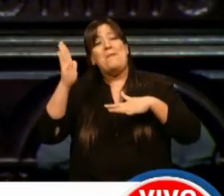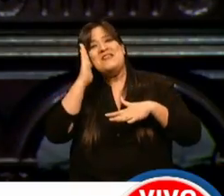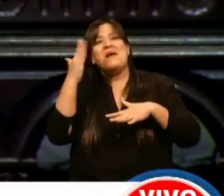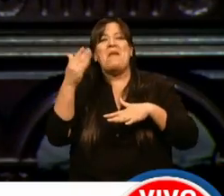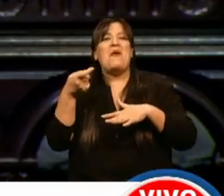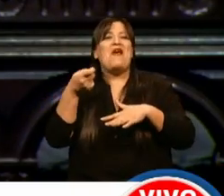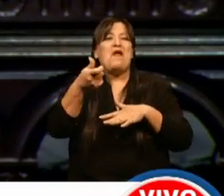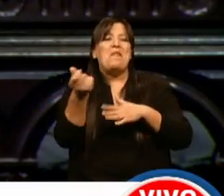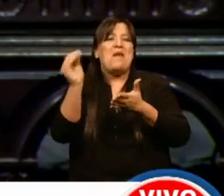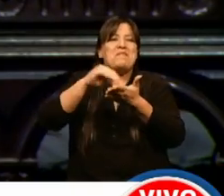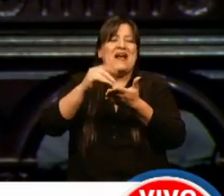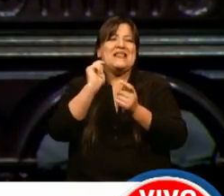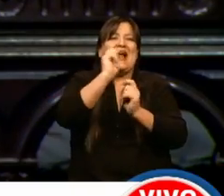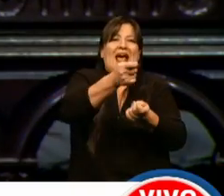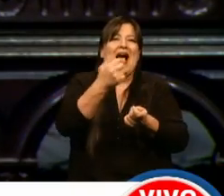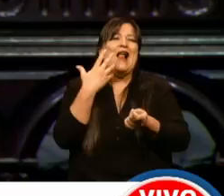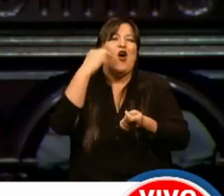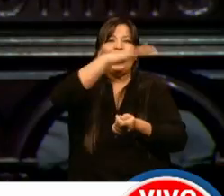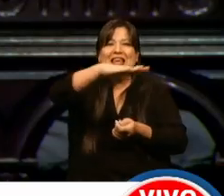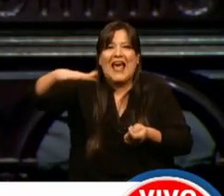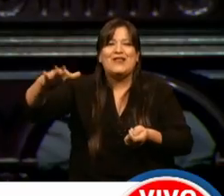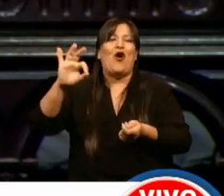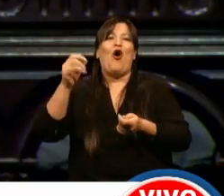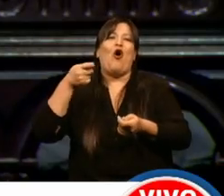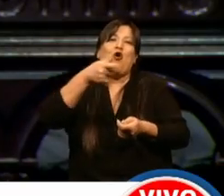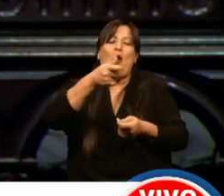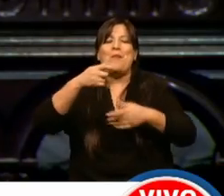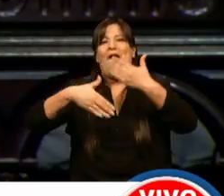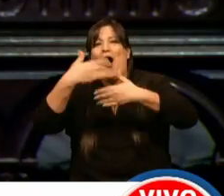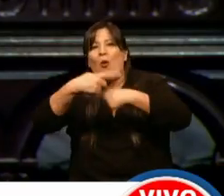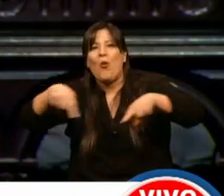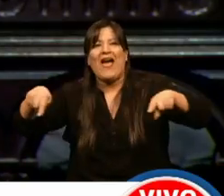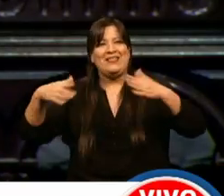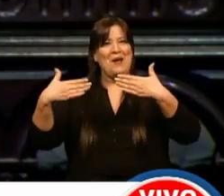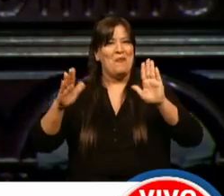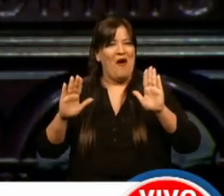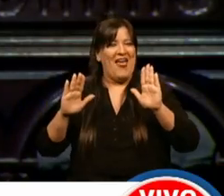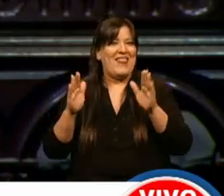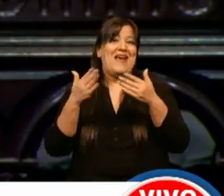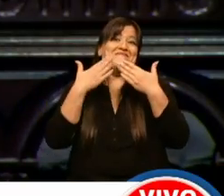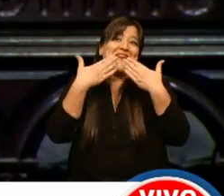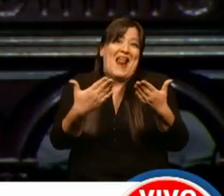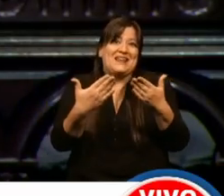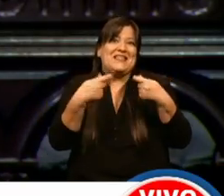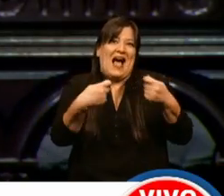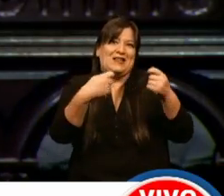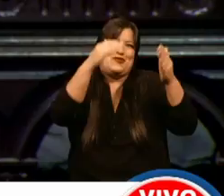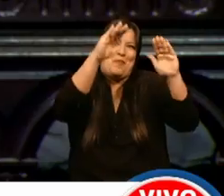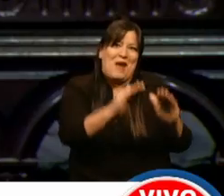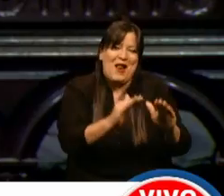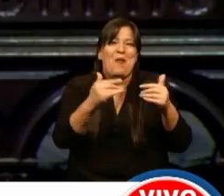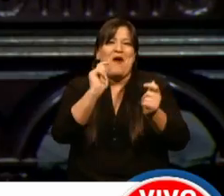la nieta de comprar algún juguete de dar sus pequeños gustos en medio también de una situación